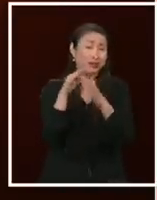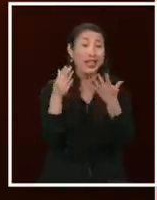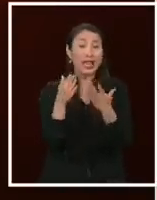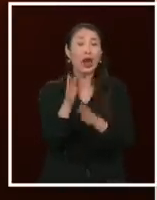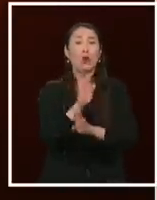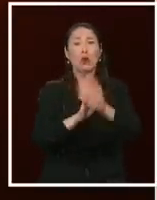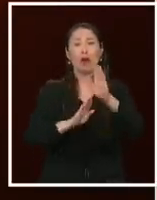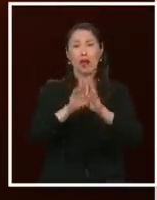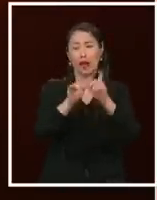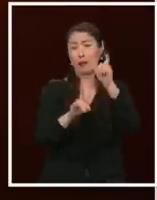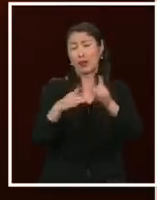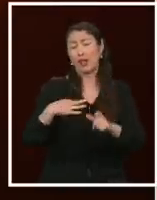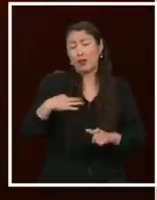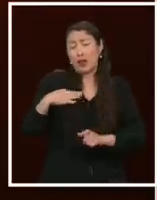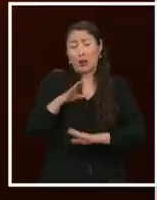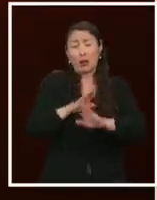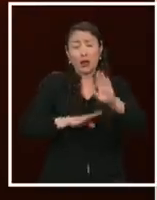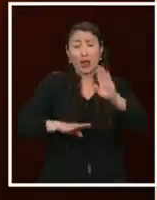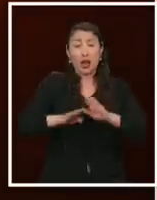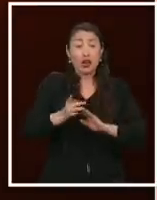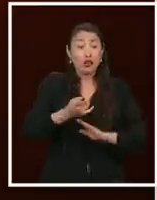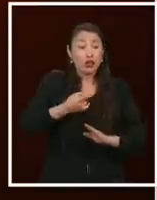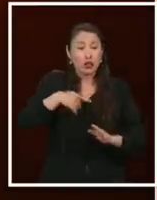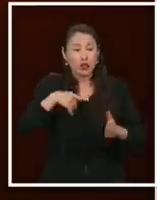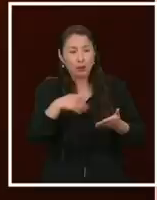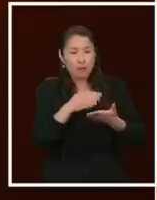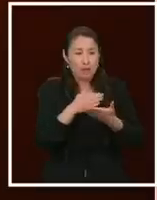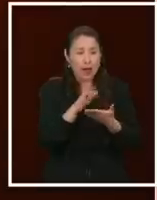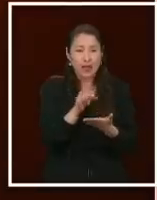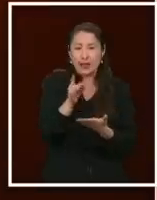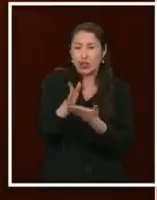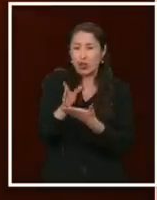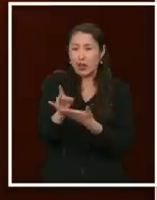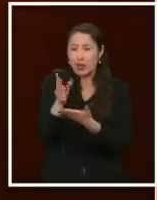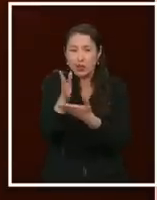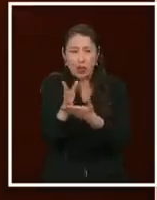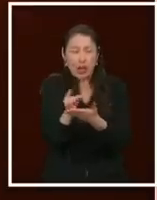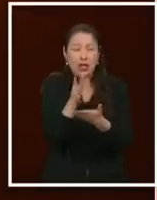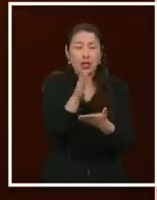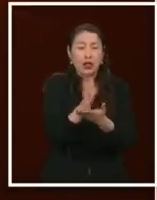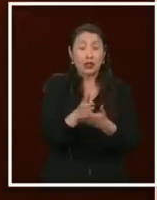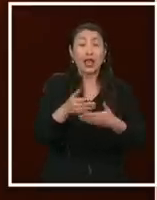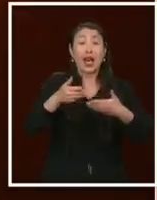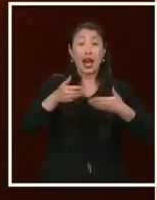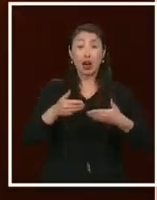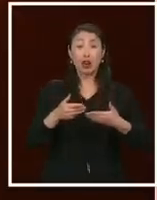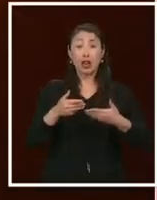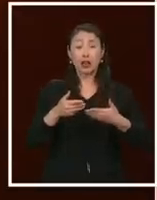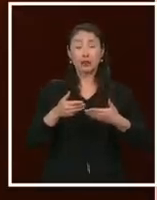de la ciudadanía. Estamos tomando decisiones en esa materia y es por eso que en este momento